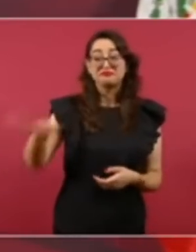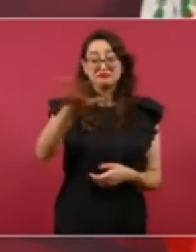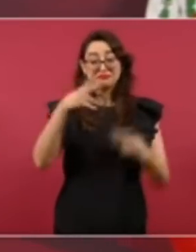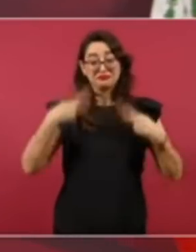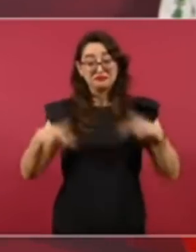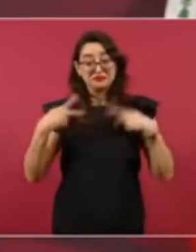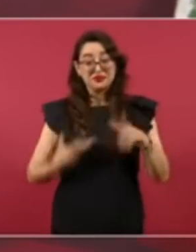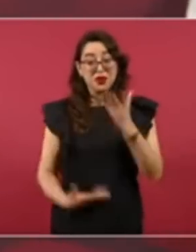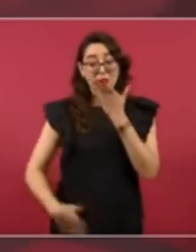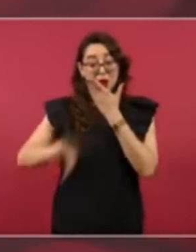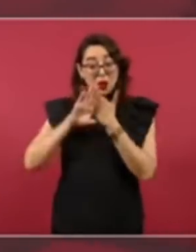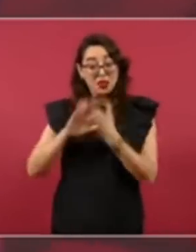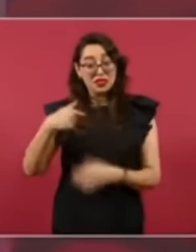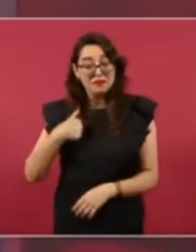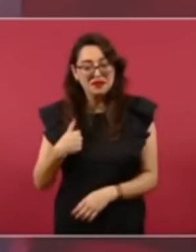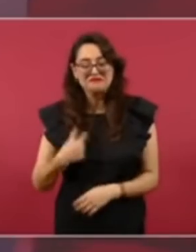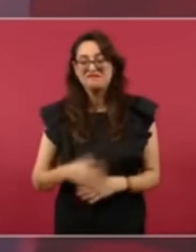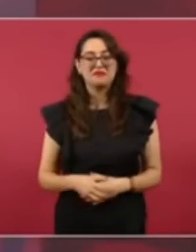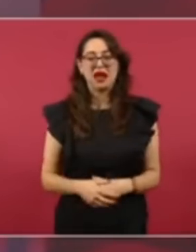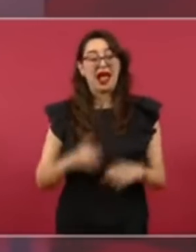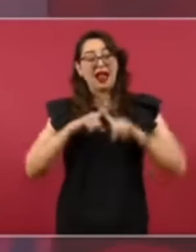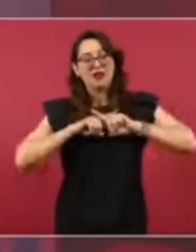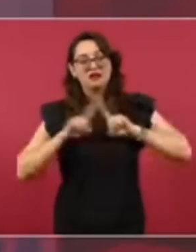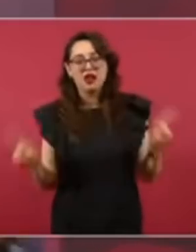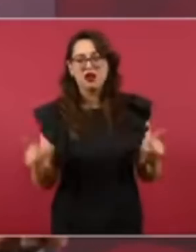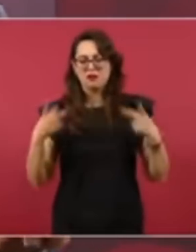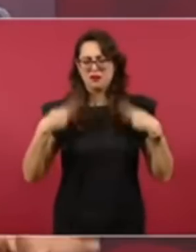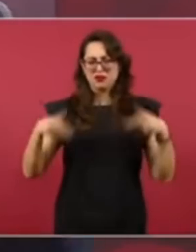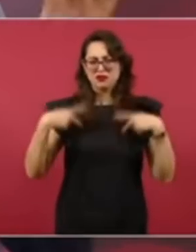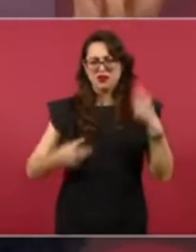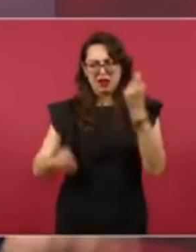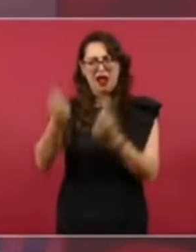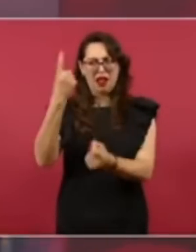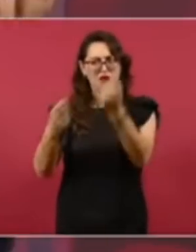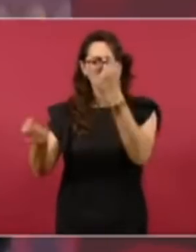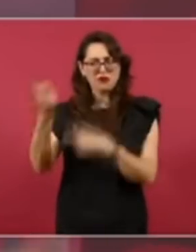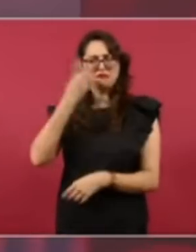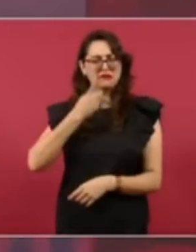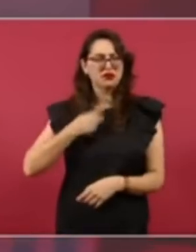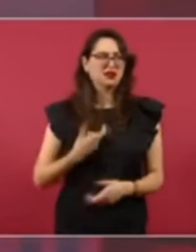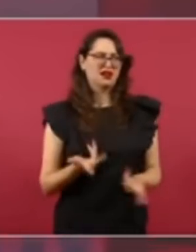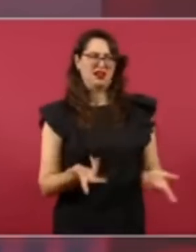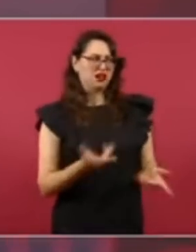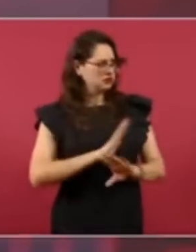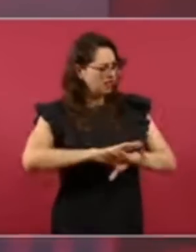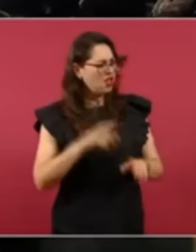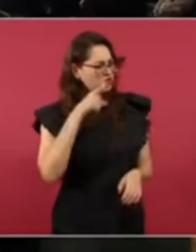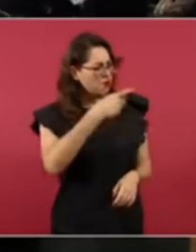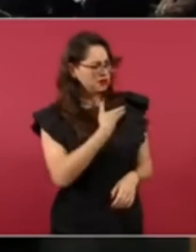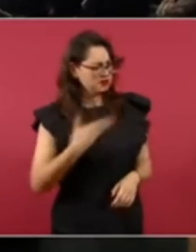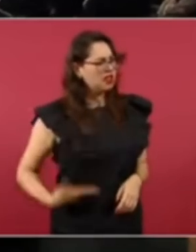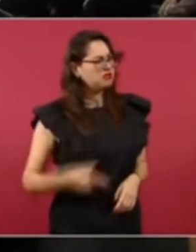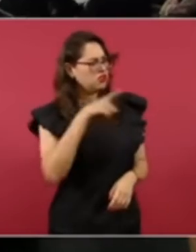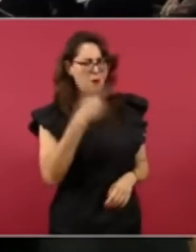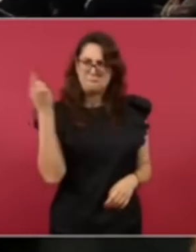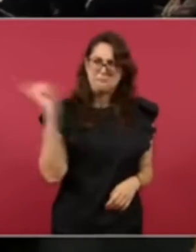hasta nos ve moderados, porque imagínense lo que sucedió en el